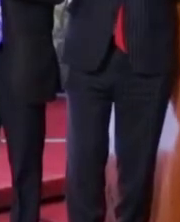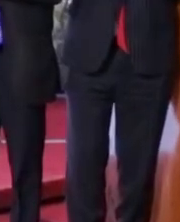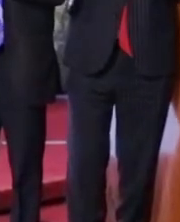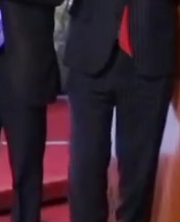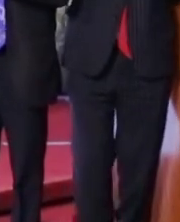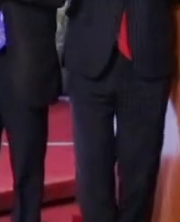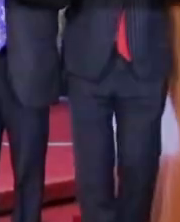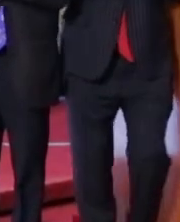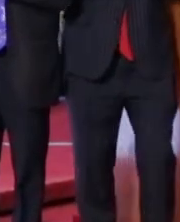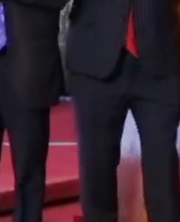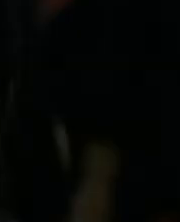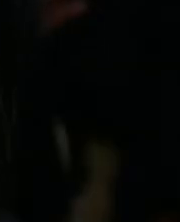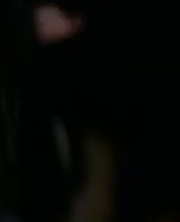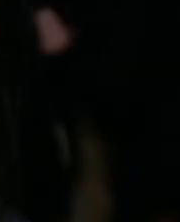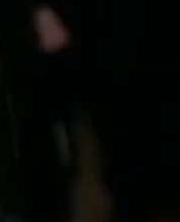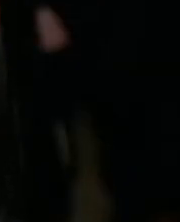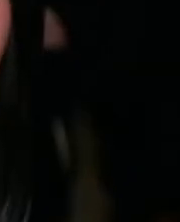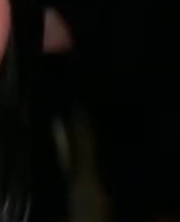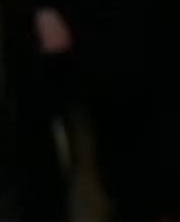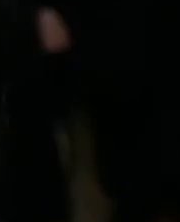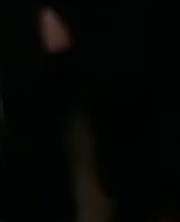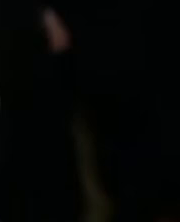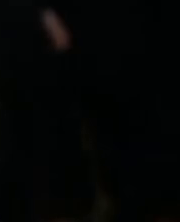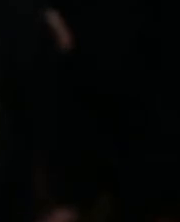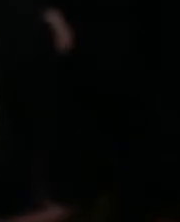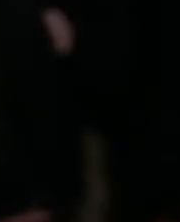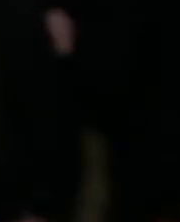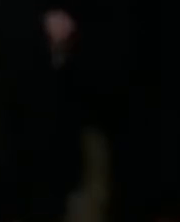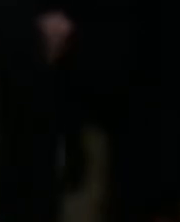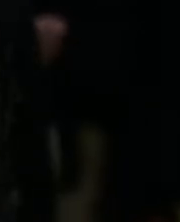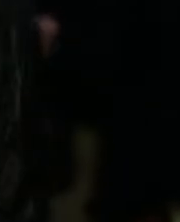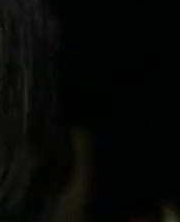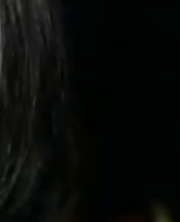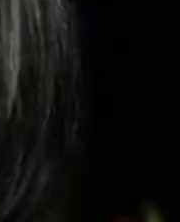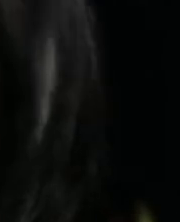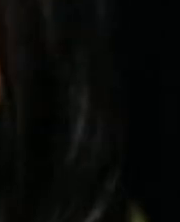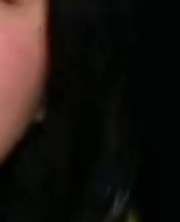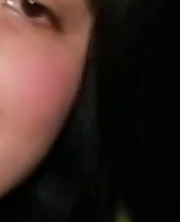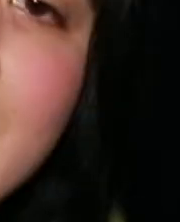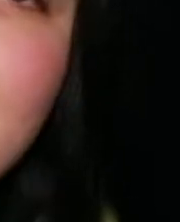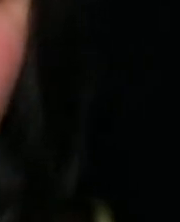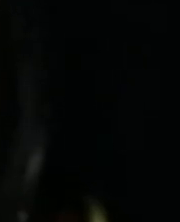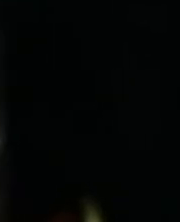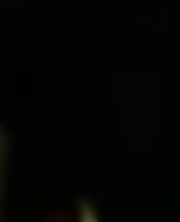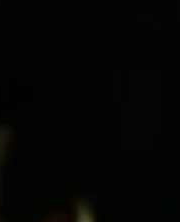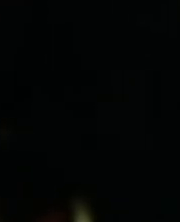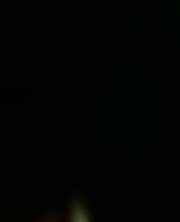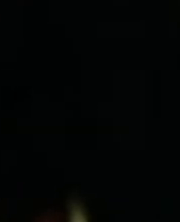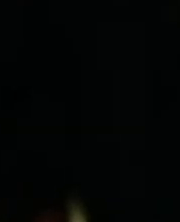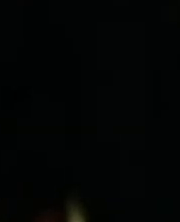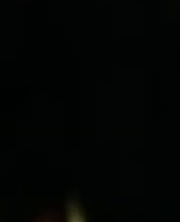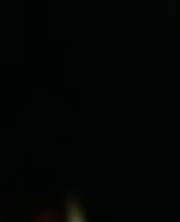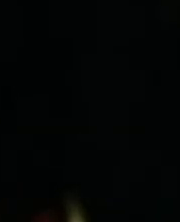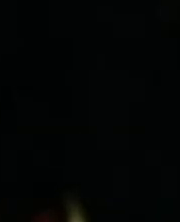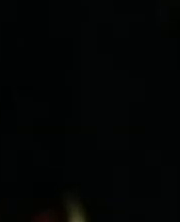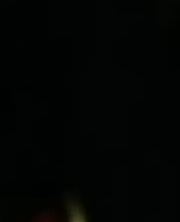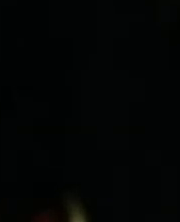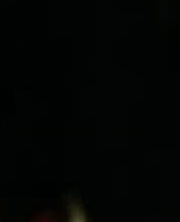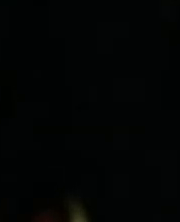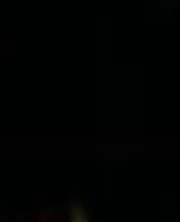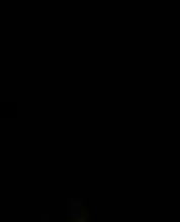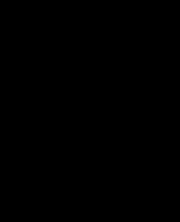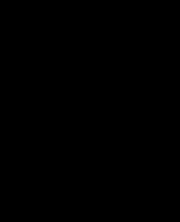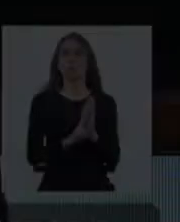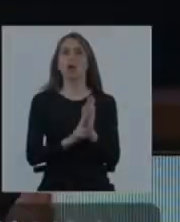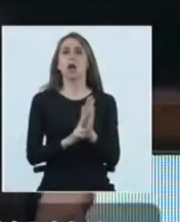a concursar aquí y a hablar en público y todo eso. Y yo igual le puedo traspasar mi experiencia a las nuevas niñas que